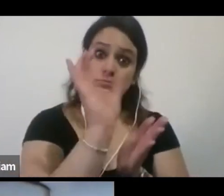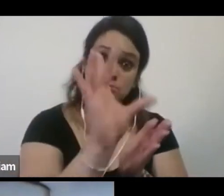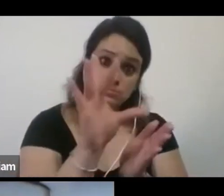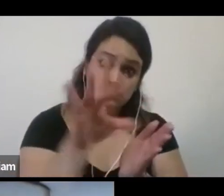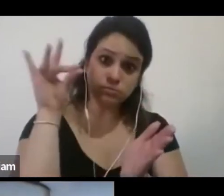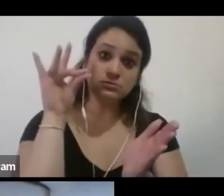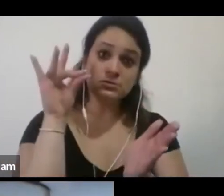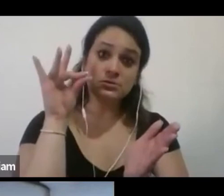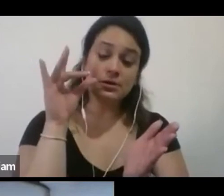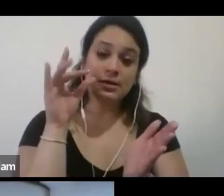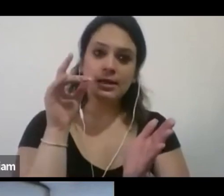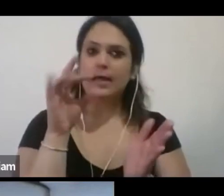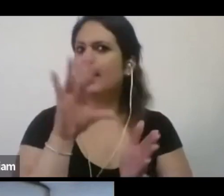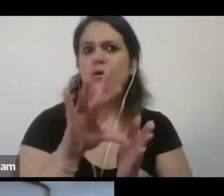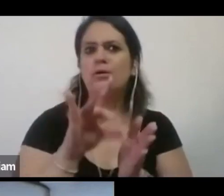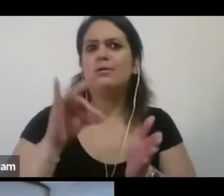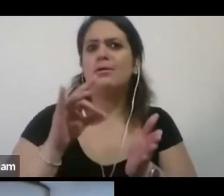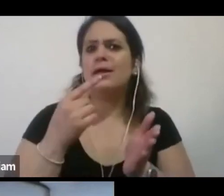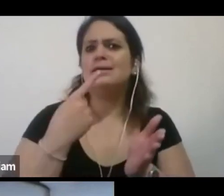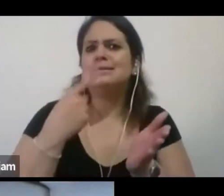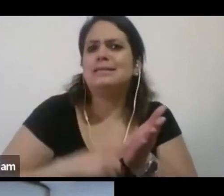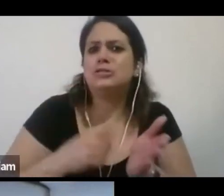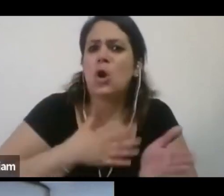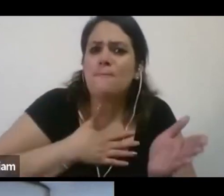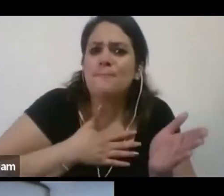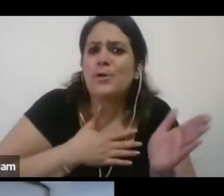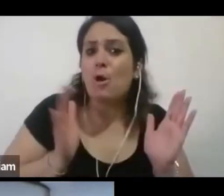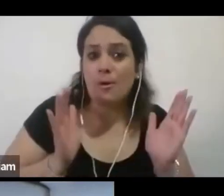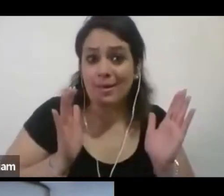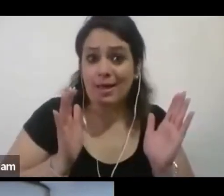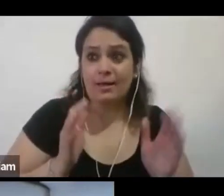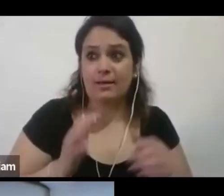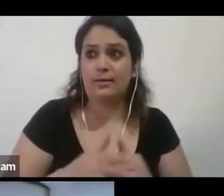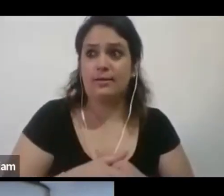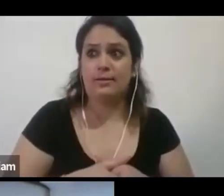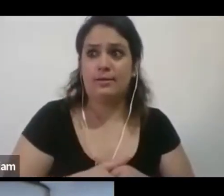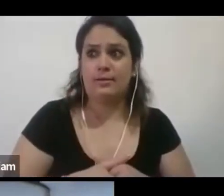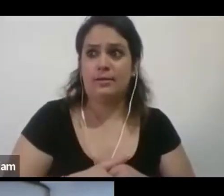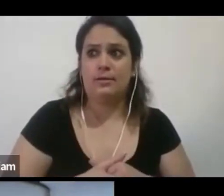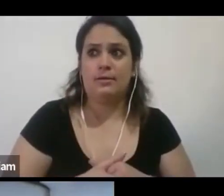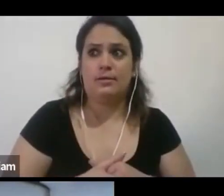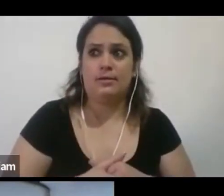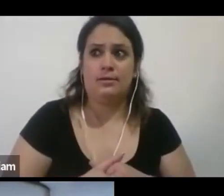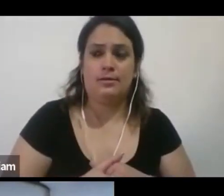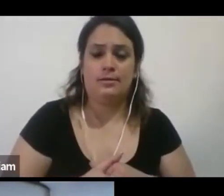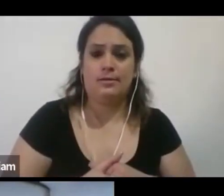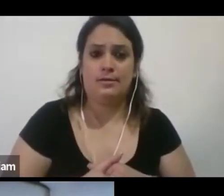una elección propia. Es una elección donde